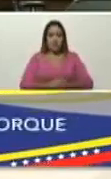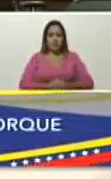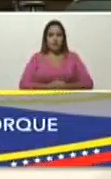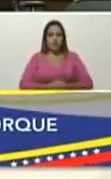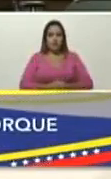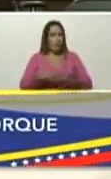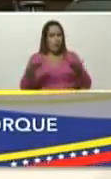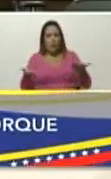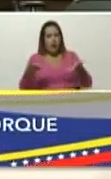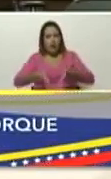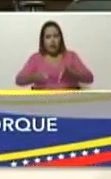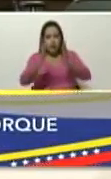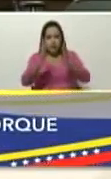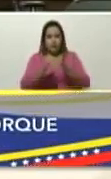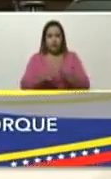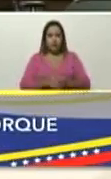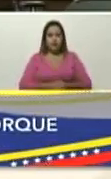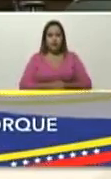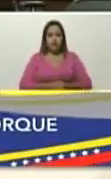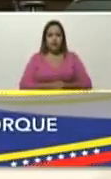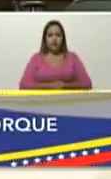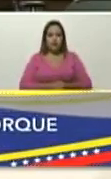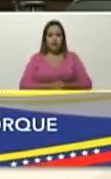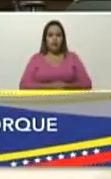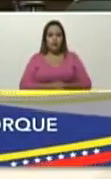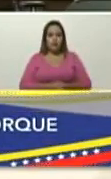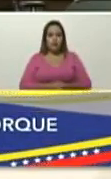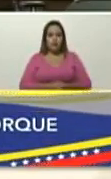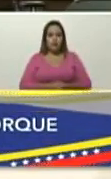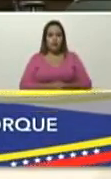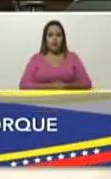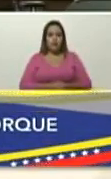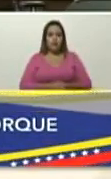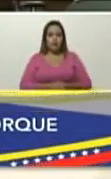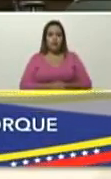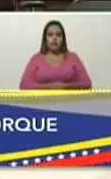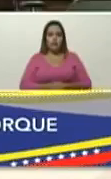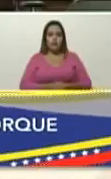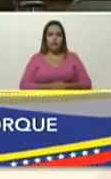¿Cuál es la ruta? ¿Cuál es la ruta? ¿Verdad?